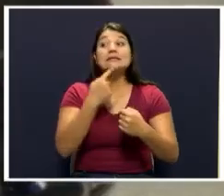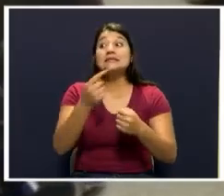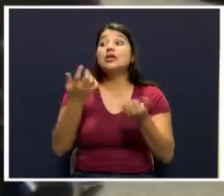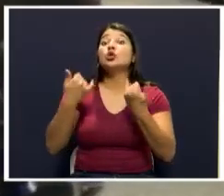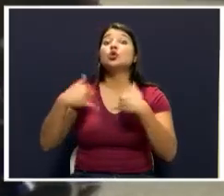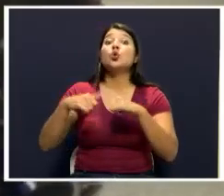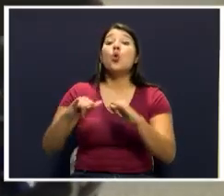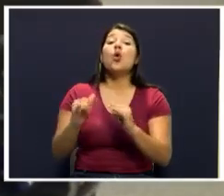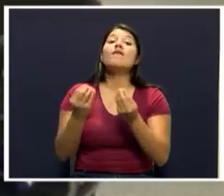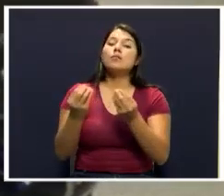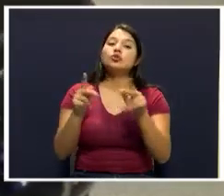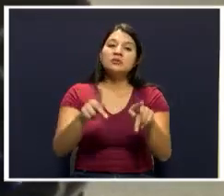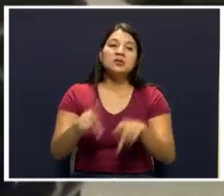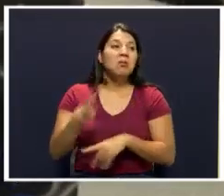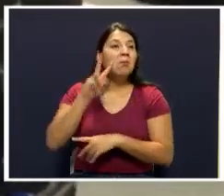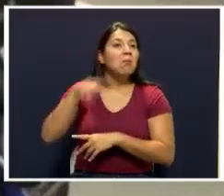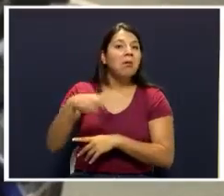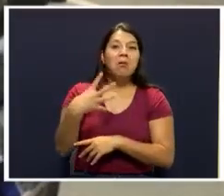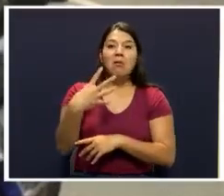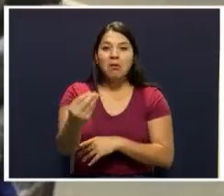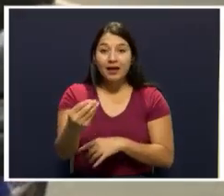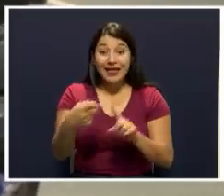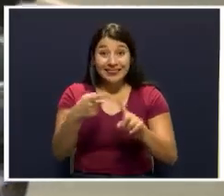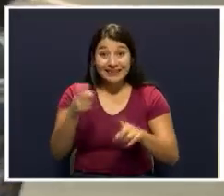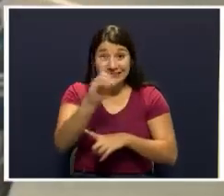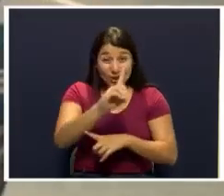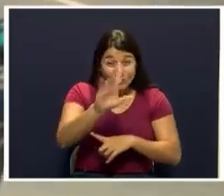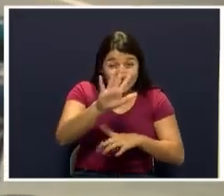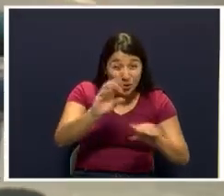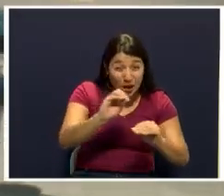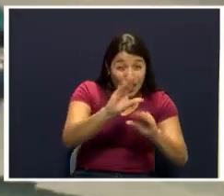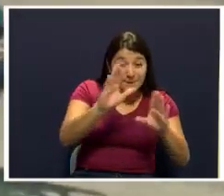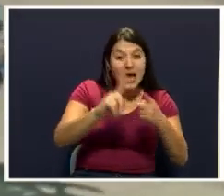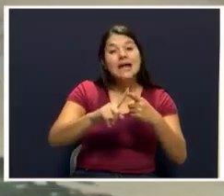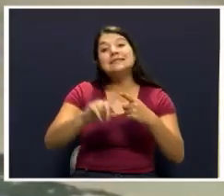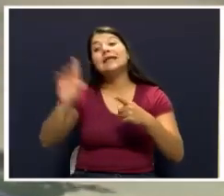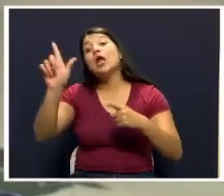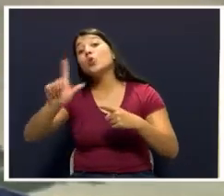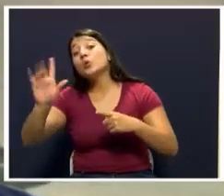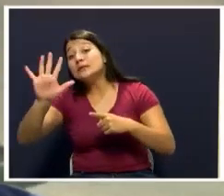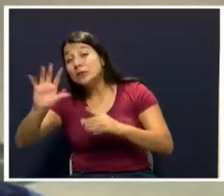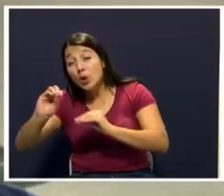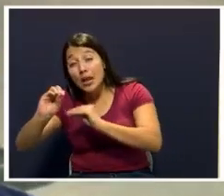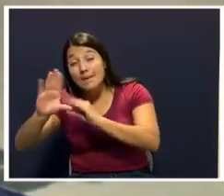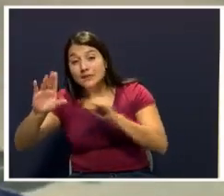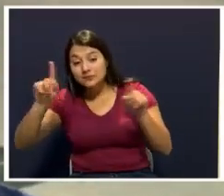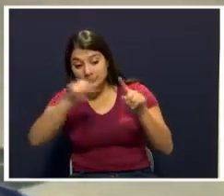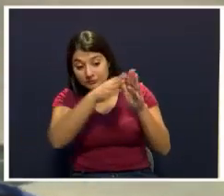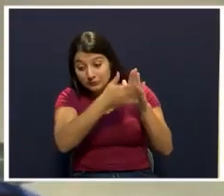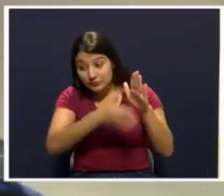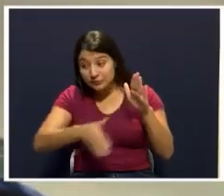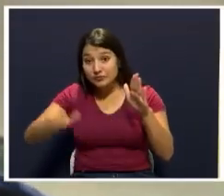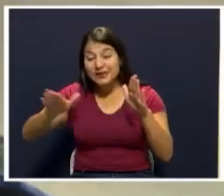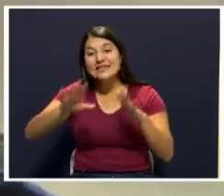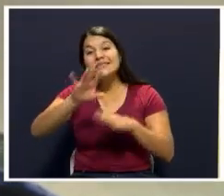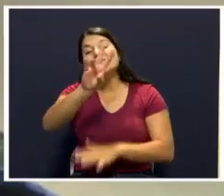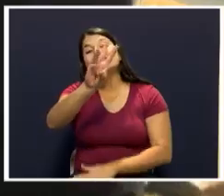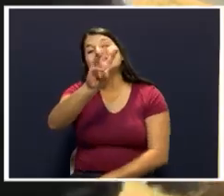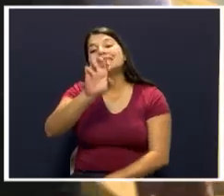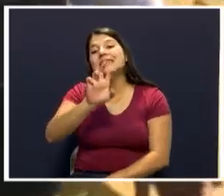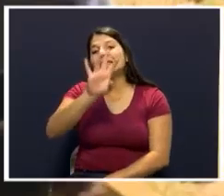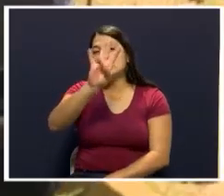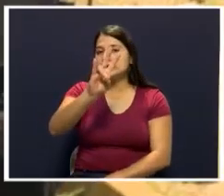siendo elevado. Desde este domingo a las 5 de la mañana y hasta el lunes a las 5 de la mañana se realizaron 607 infracciones